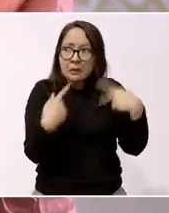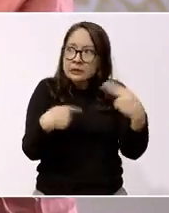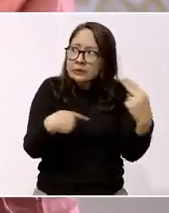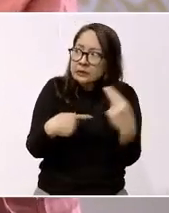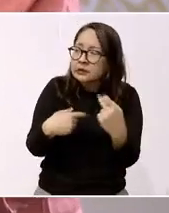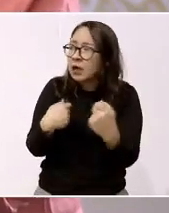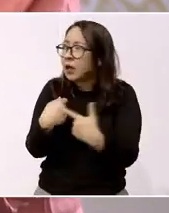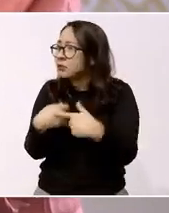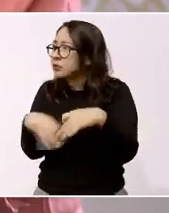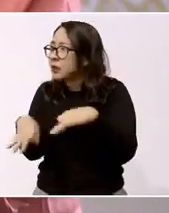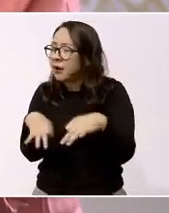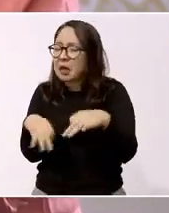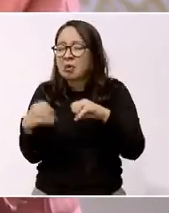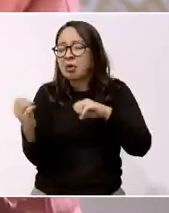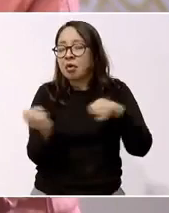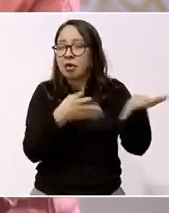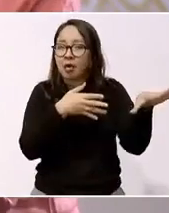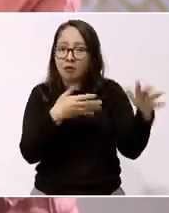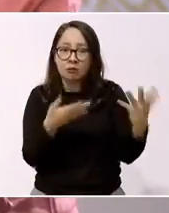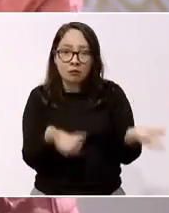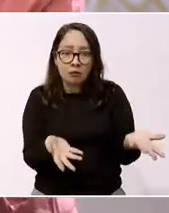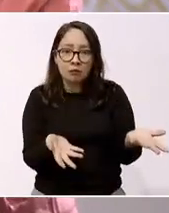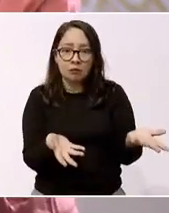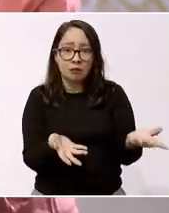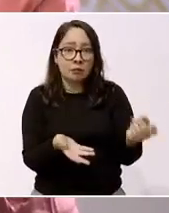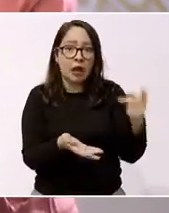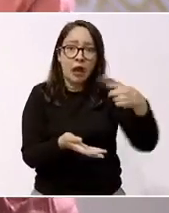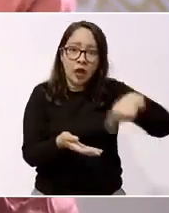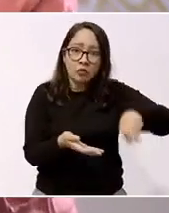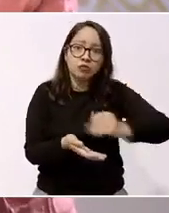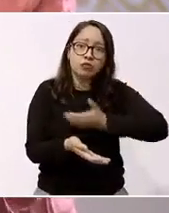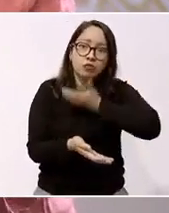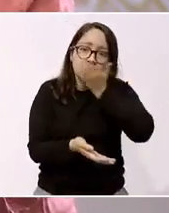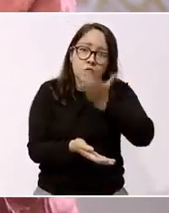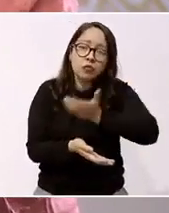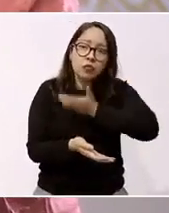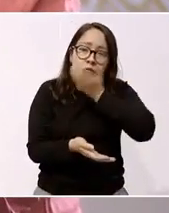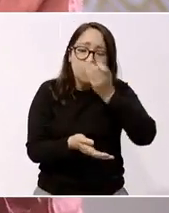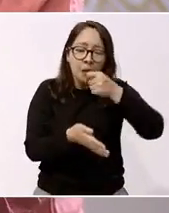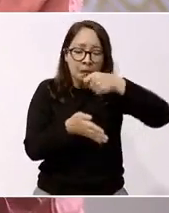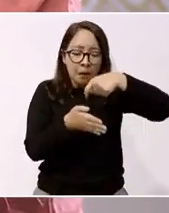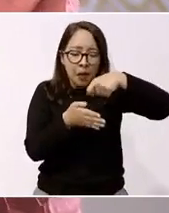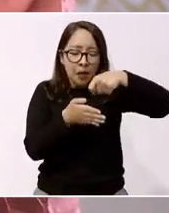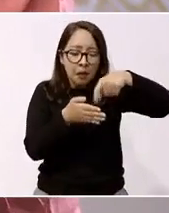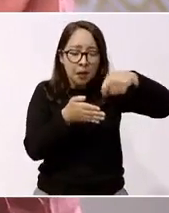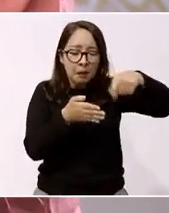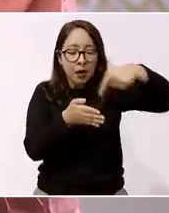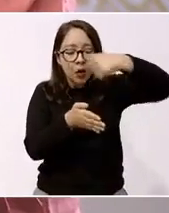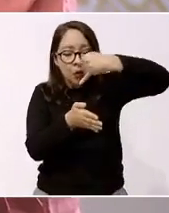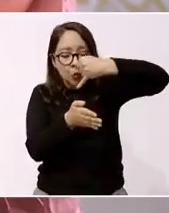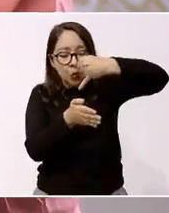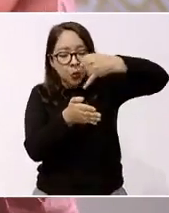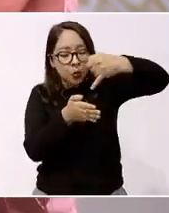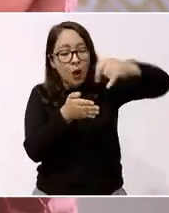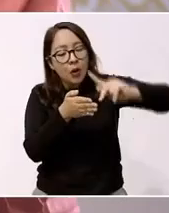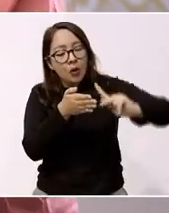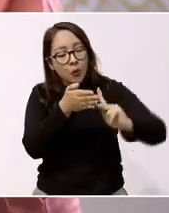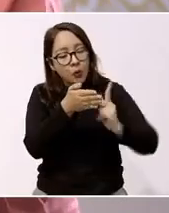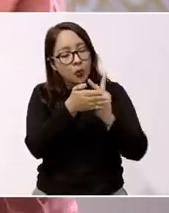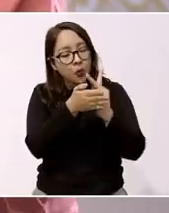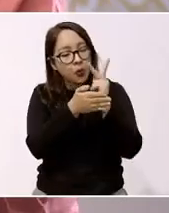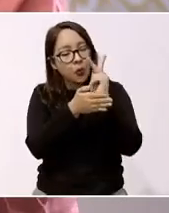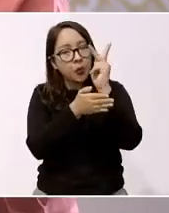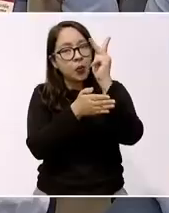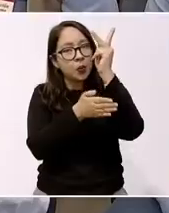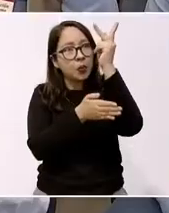Y siembran y nunca sacan ni siquiera lo que invierten. Entonces, ¿para qué